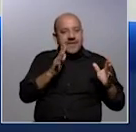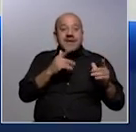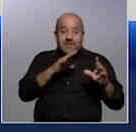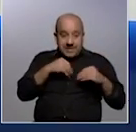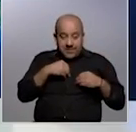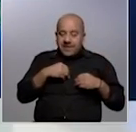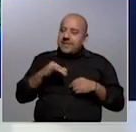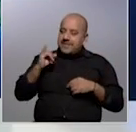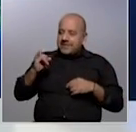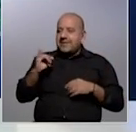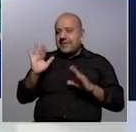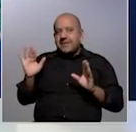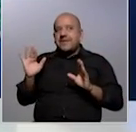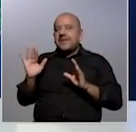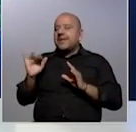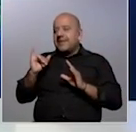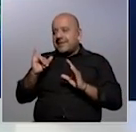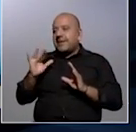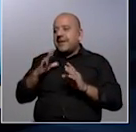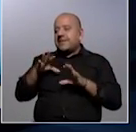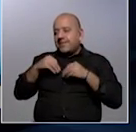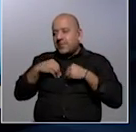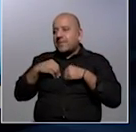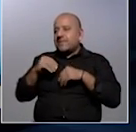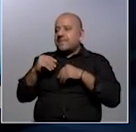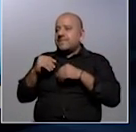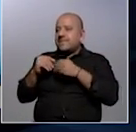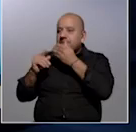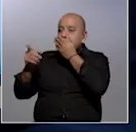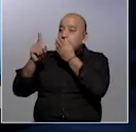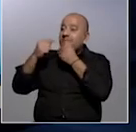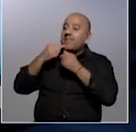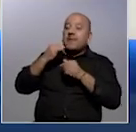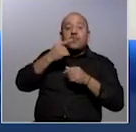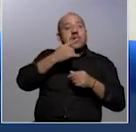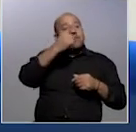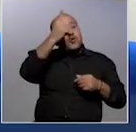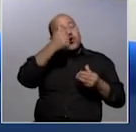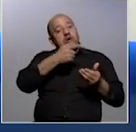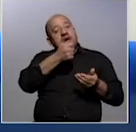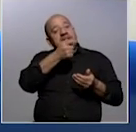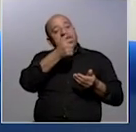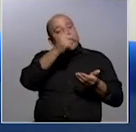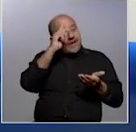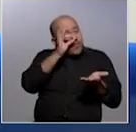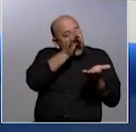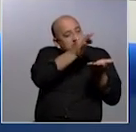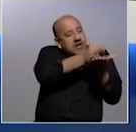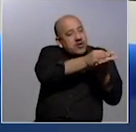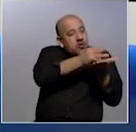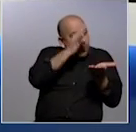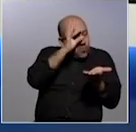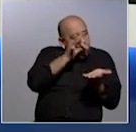último agregado muy difícil siendo un pueblito de ribera o de artigas poder puede acceder con